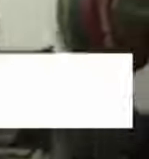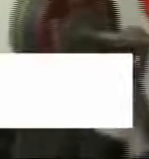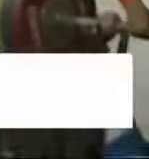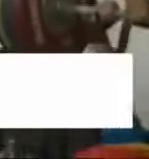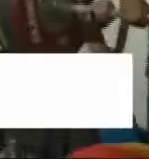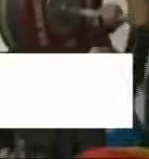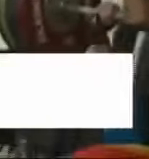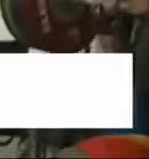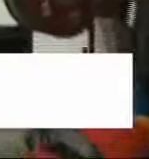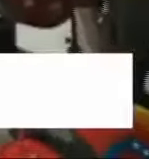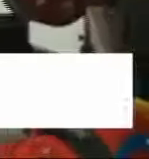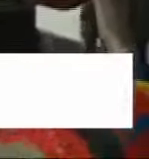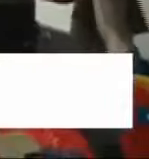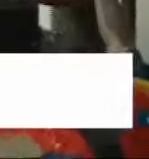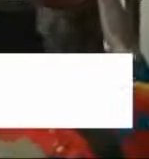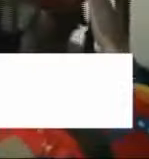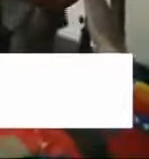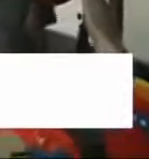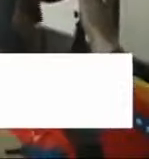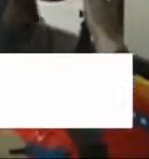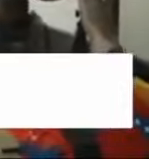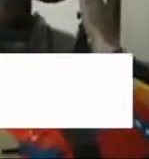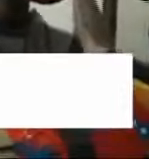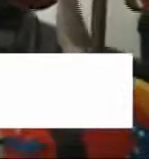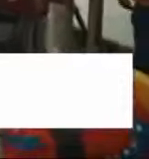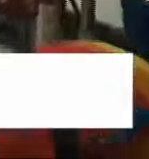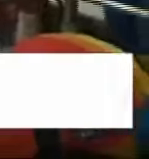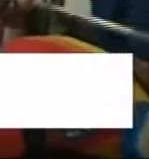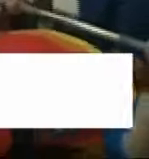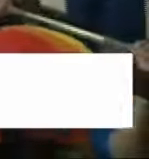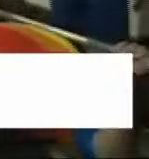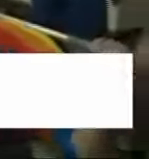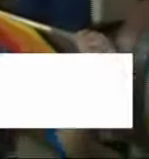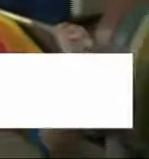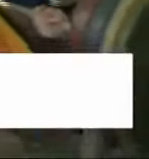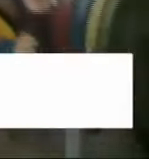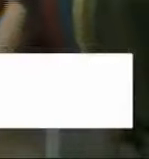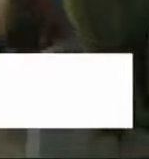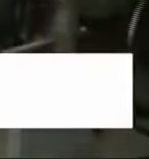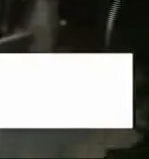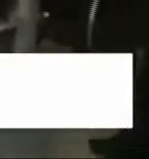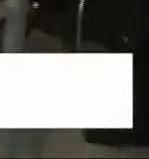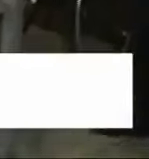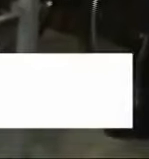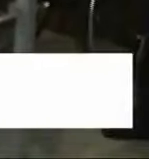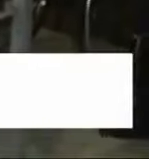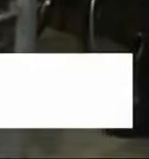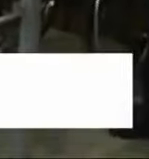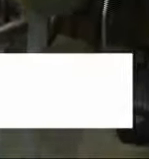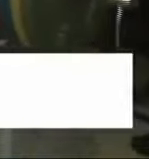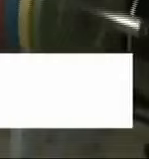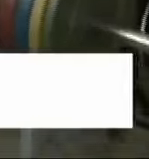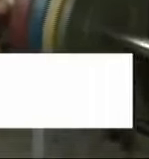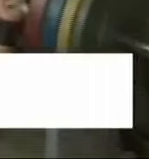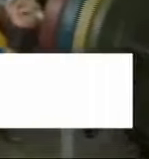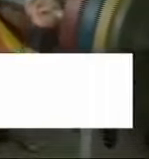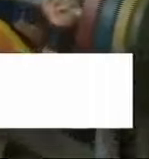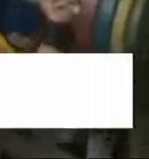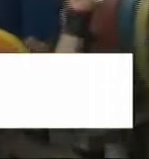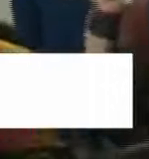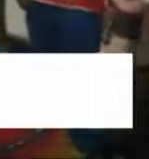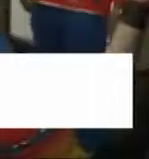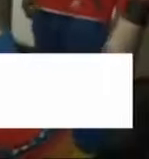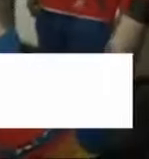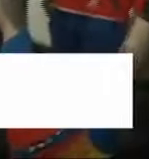por la Comisión Permanente de Política Exterior, Soberanía e Integración, mediante el cual se autoriza al ciudadano